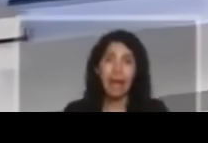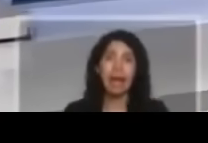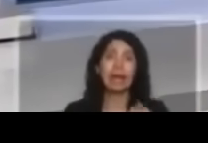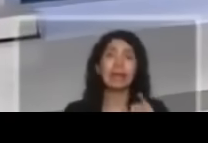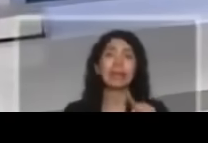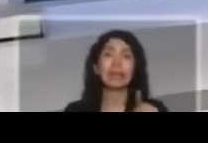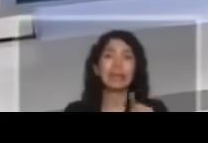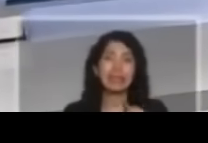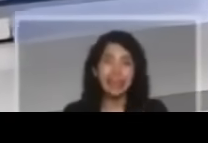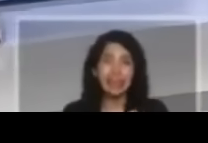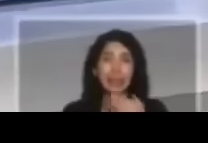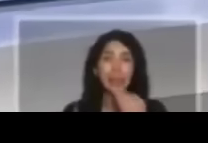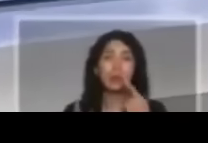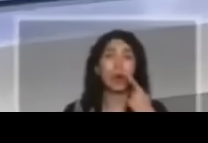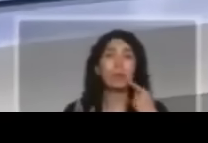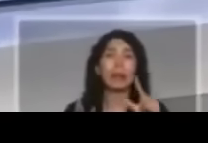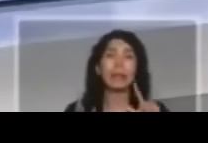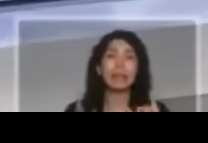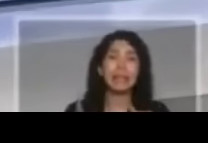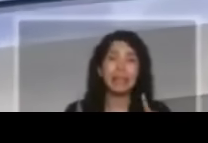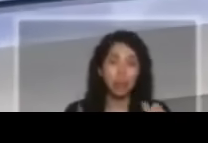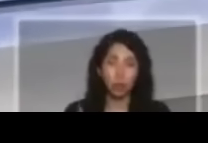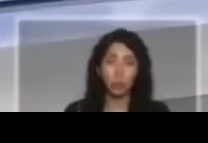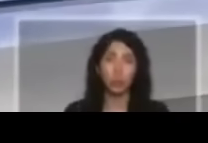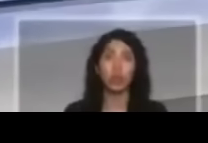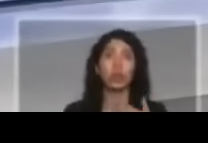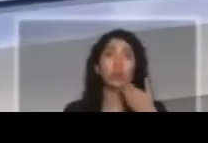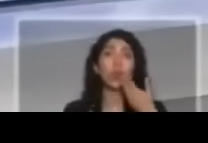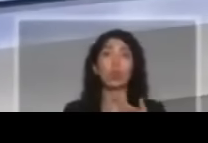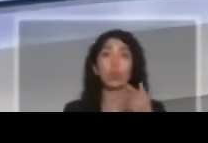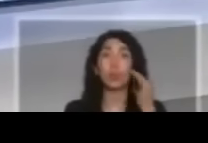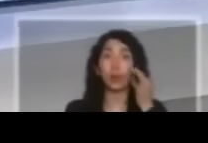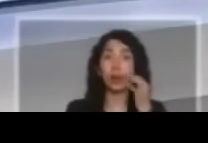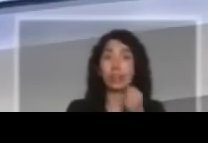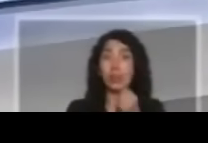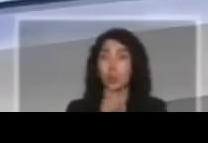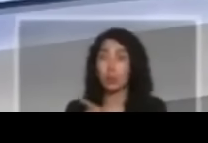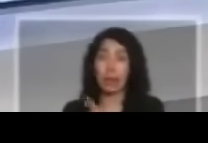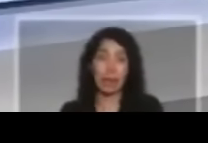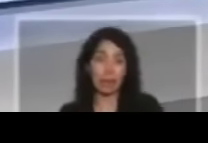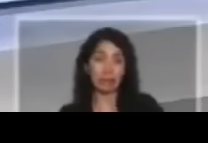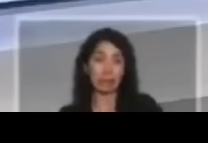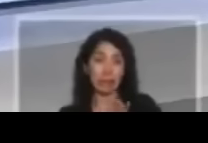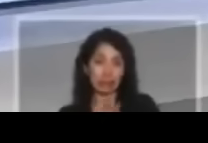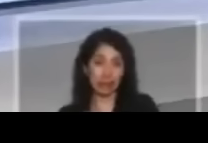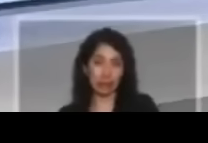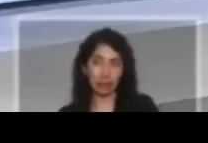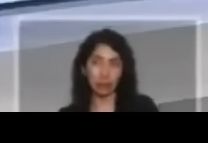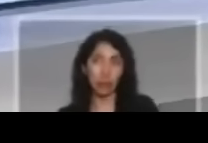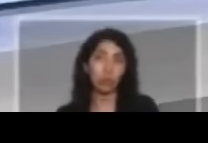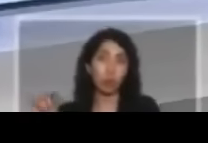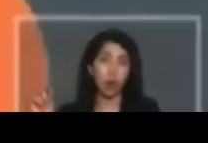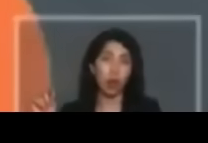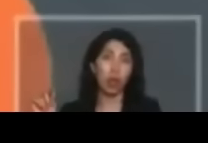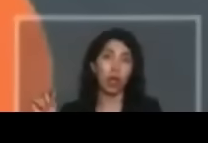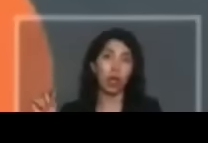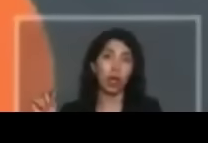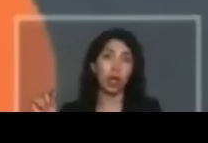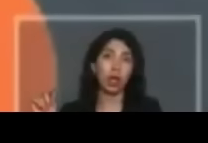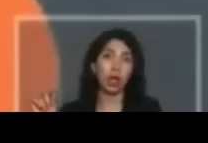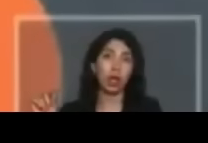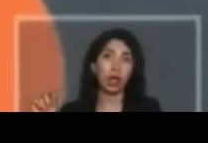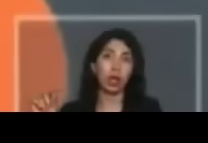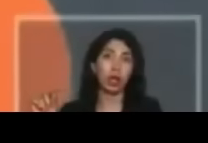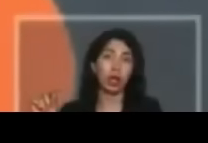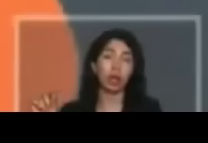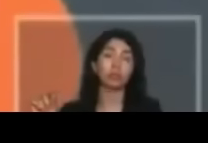funcionarios que el 2 de octubre cuando ella vuelve la primera licencia la mujer denunciante en una celebración de su cumpleaños comienzan a escuchar el primer relato